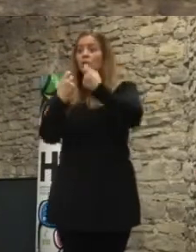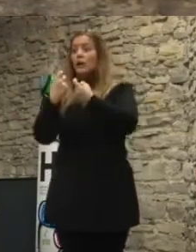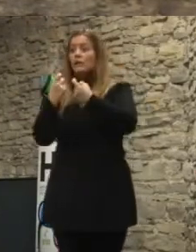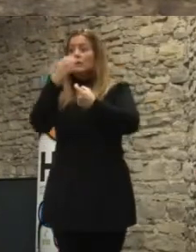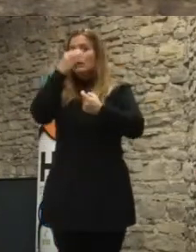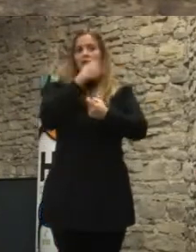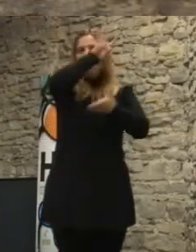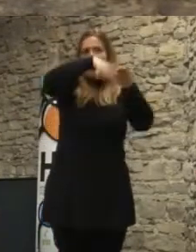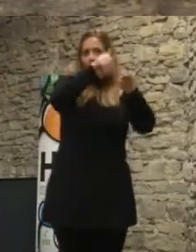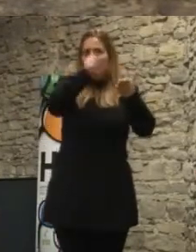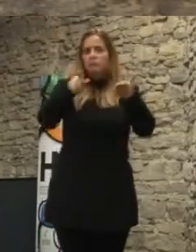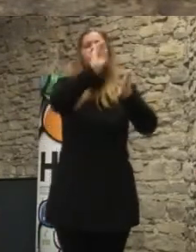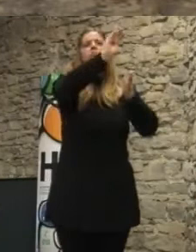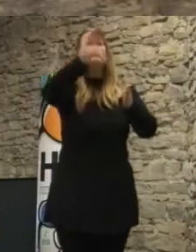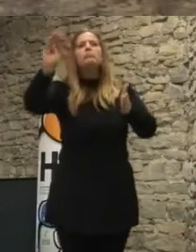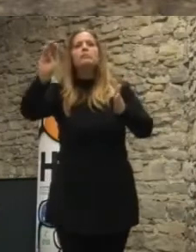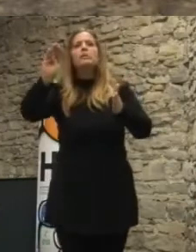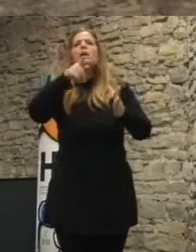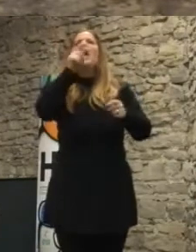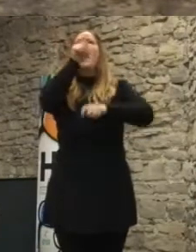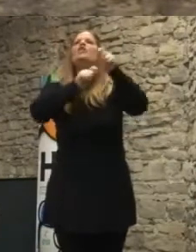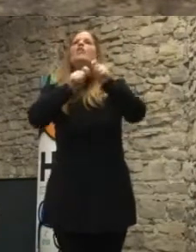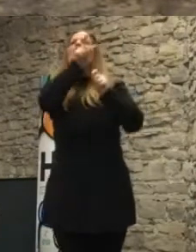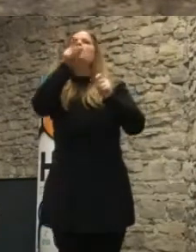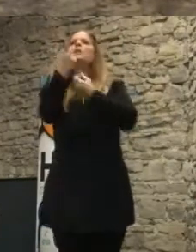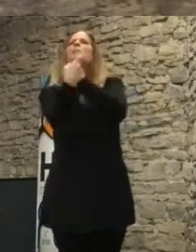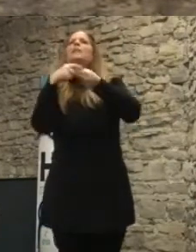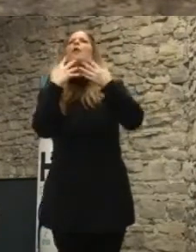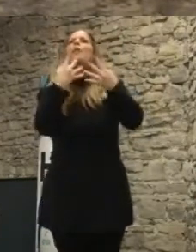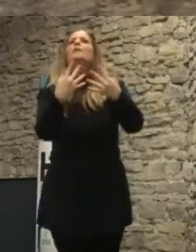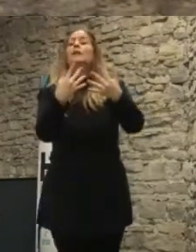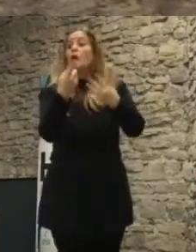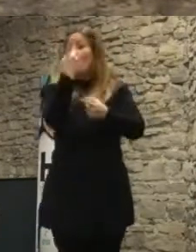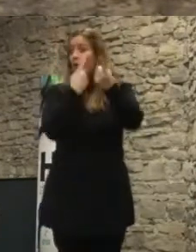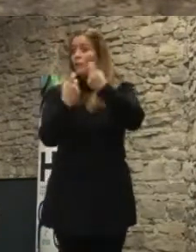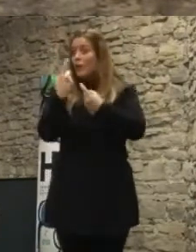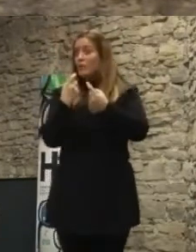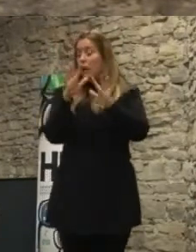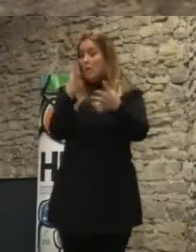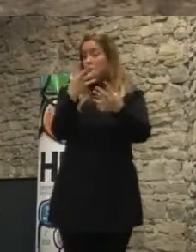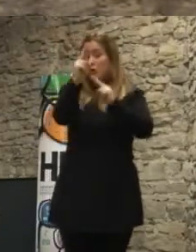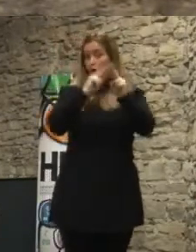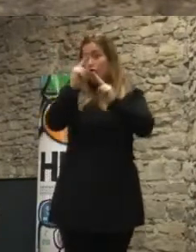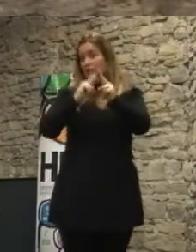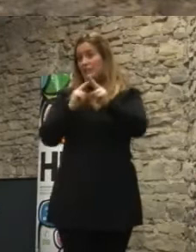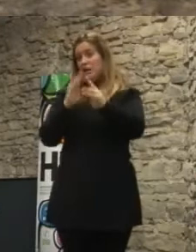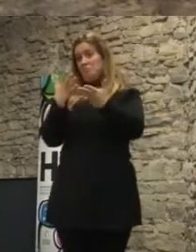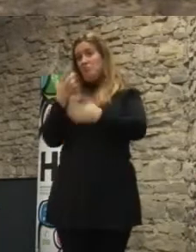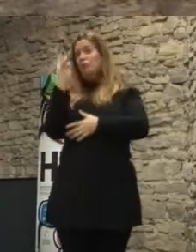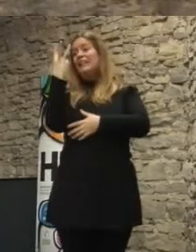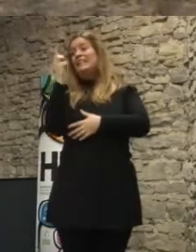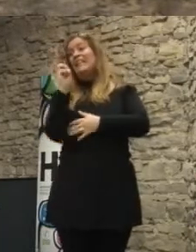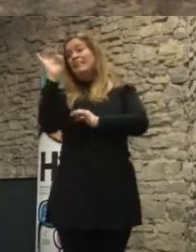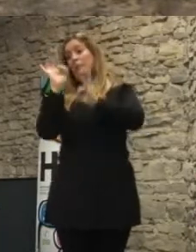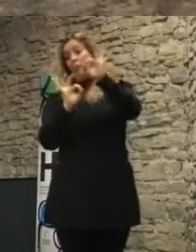Barcelona cuánta gente participa en asociaciones, en una encuesta, pues aproximadamente te contesta que un 30%,